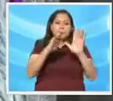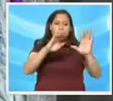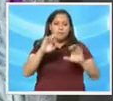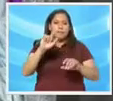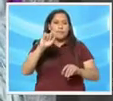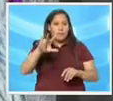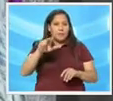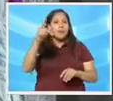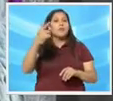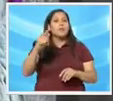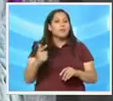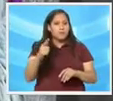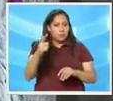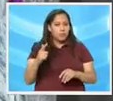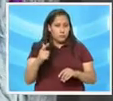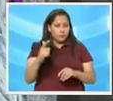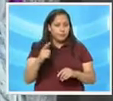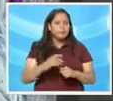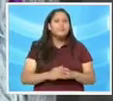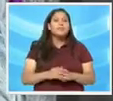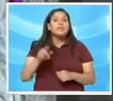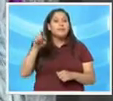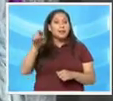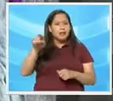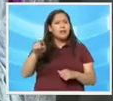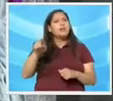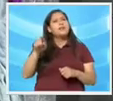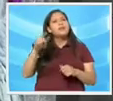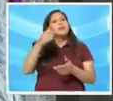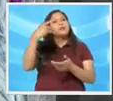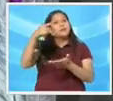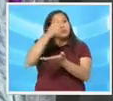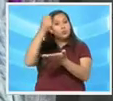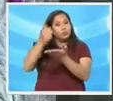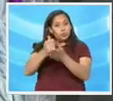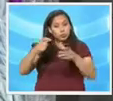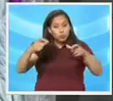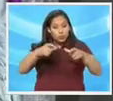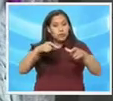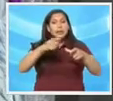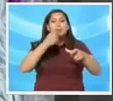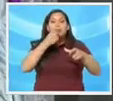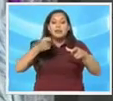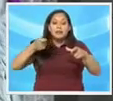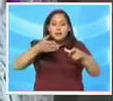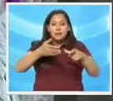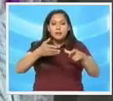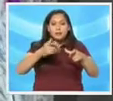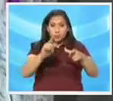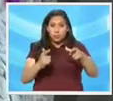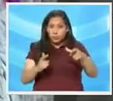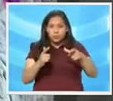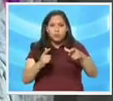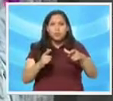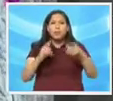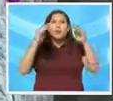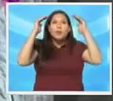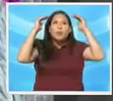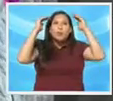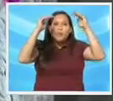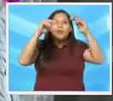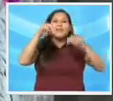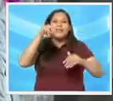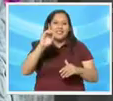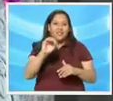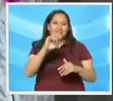1928 en Guanajuato, Guanajuato. Y él hablaba de su ciudad, pero la llamaba en sus obras no Guanajuato, sino Cuébano. Él